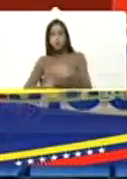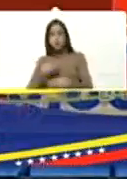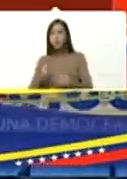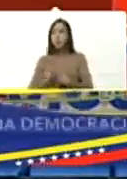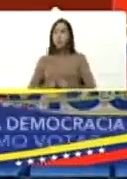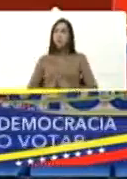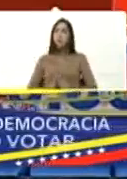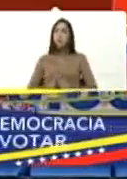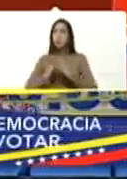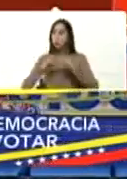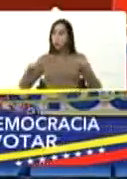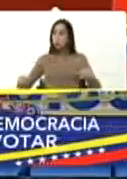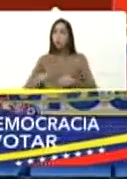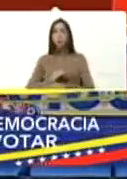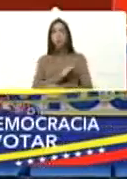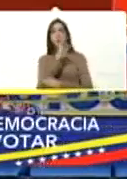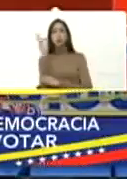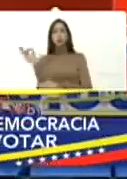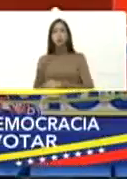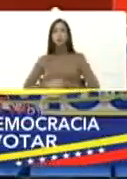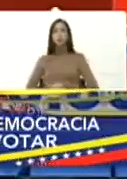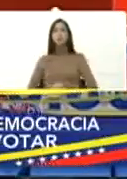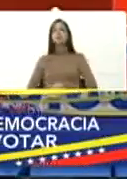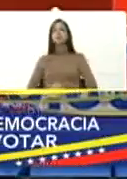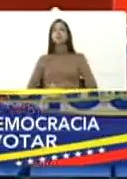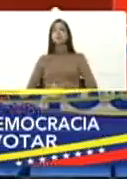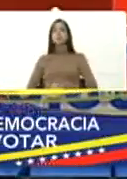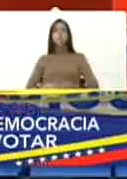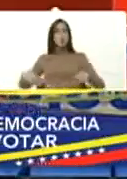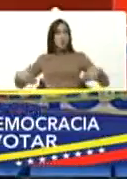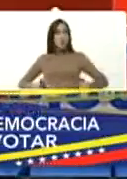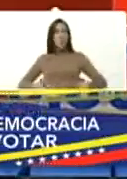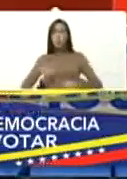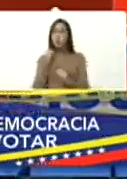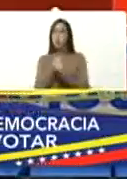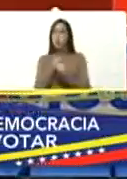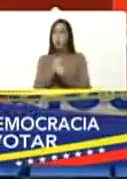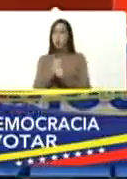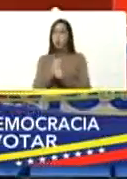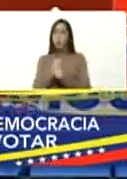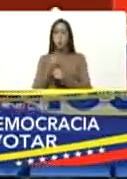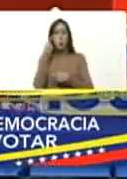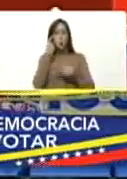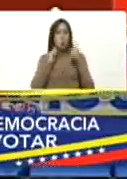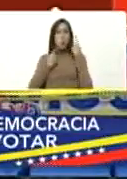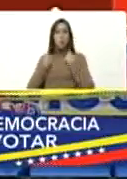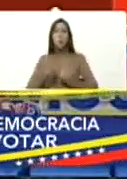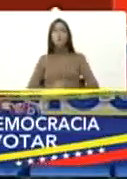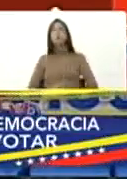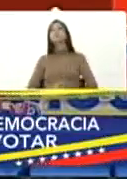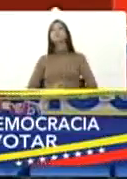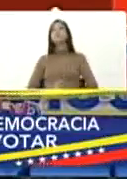noches, madrugadas, desvelo, esfuerzo, sudor, para que